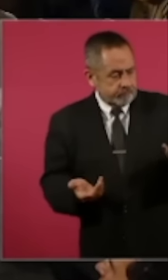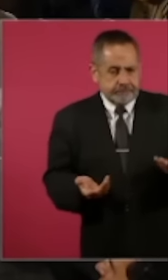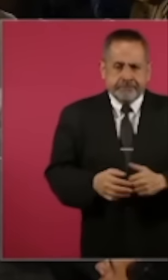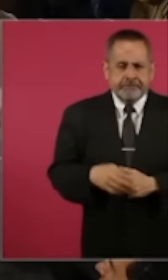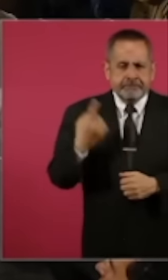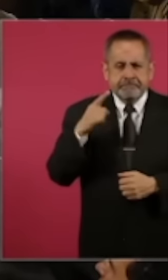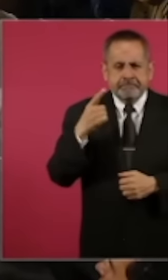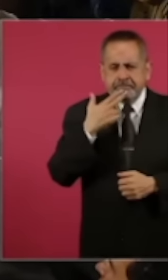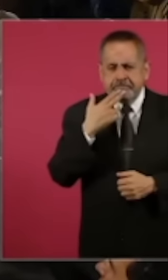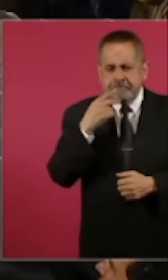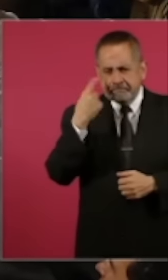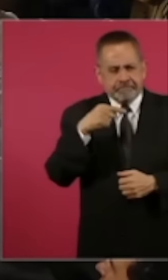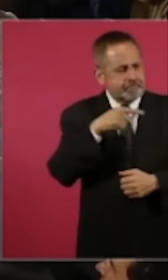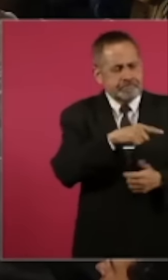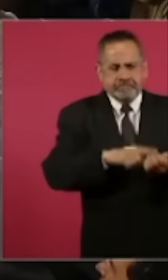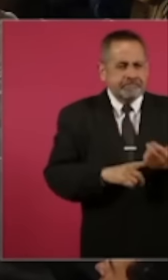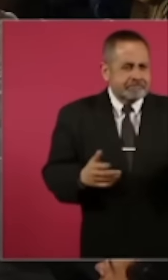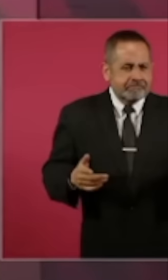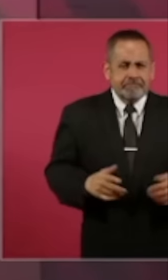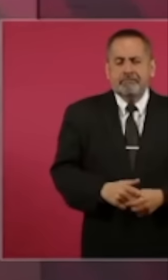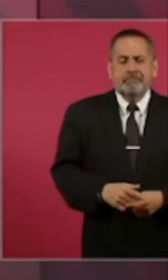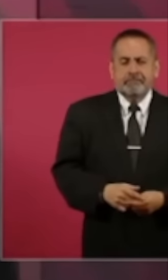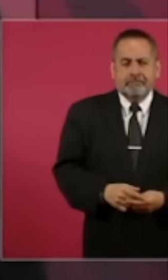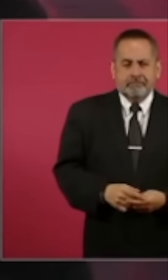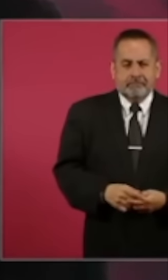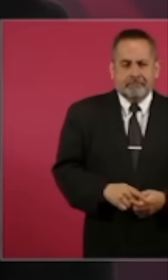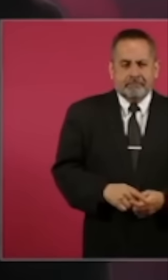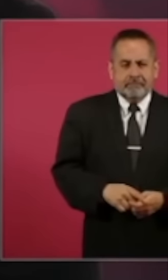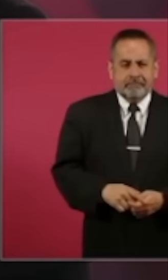Entonces, ¿para qué están estos organismos? Bueno,